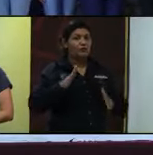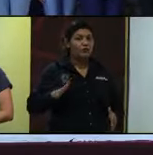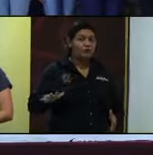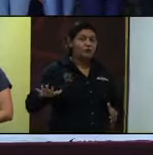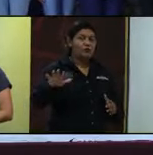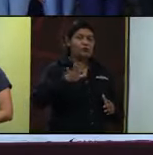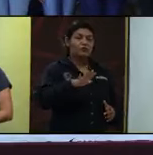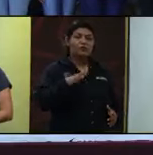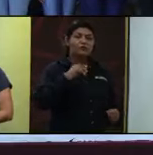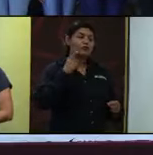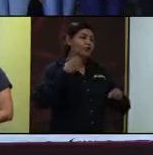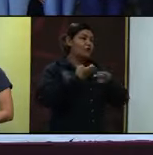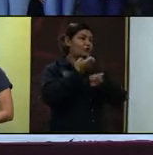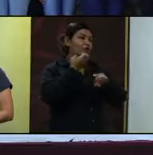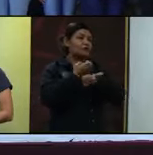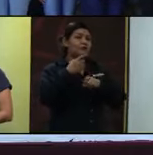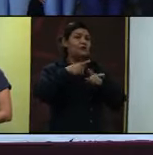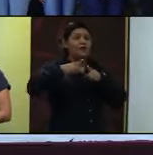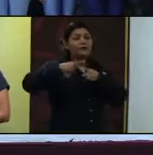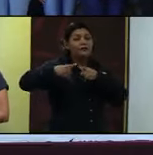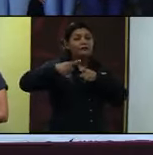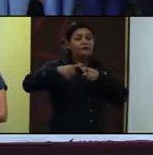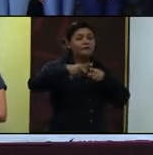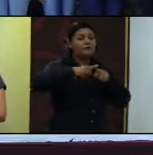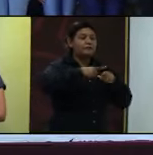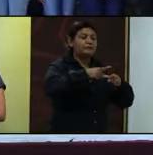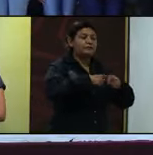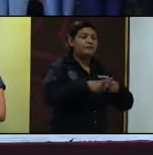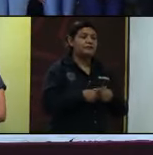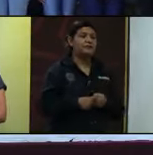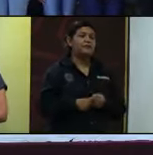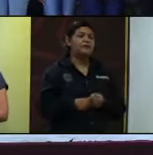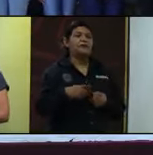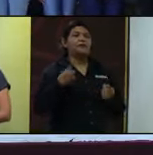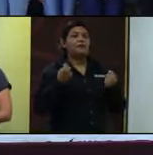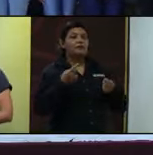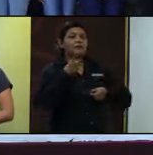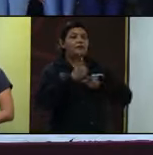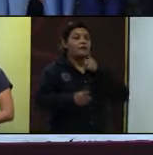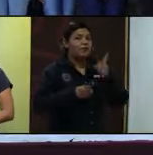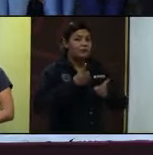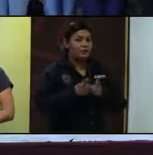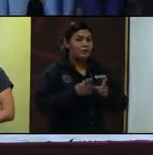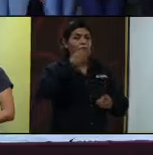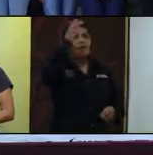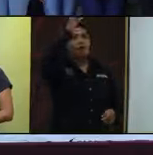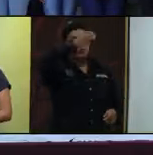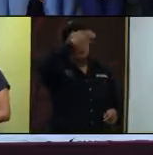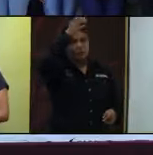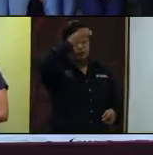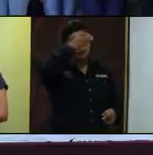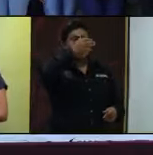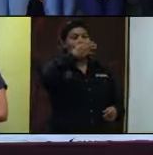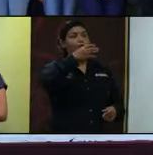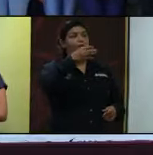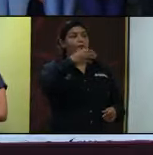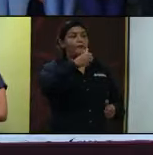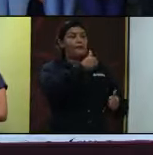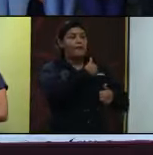en todos los estados, en diferentes competencias, tanto deportivas, culturales, militares